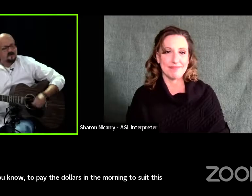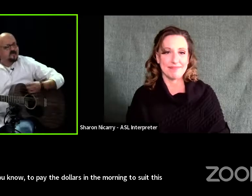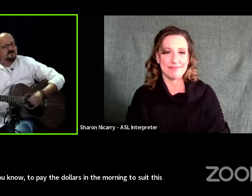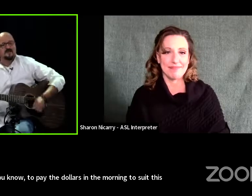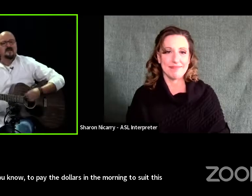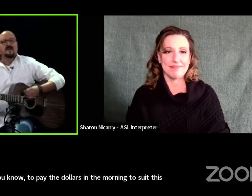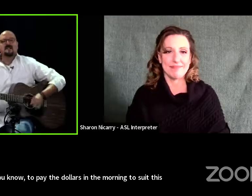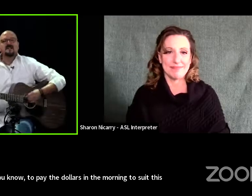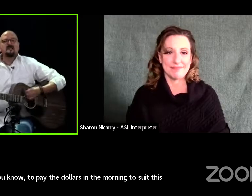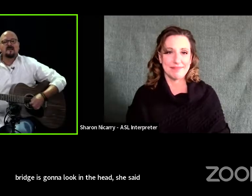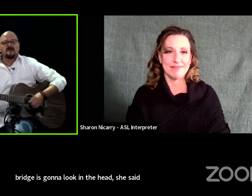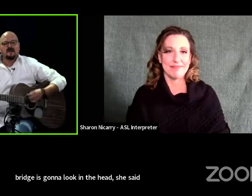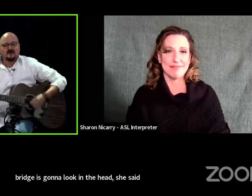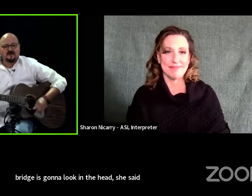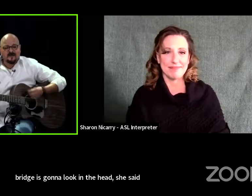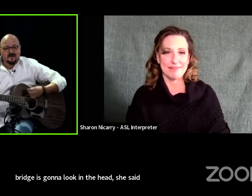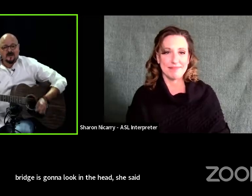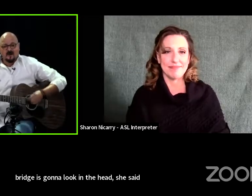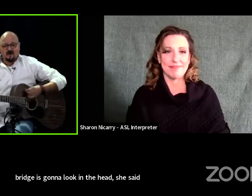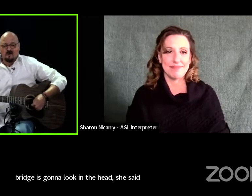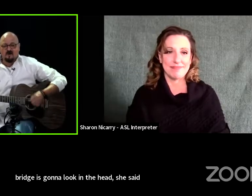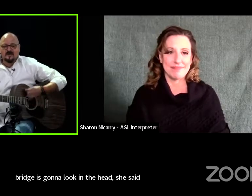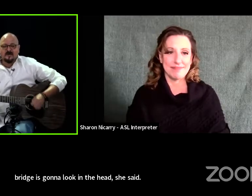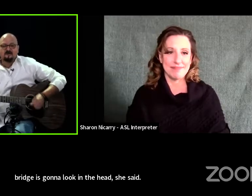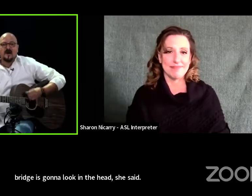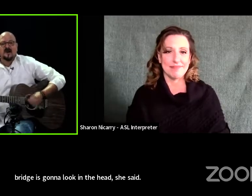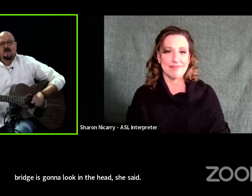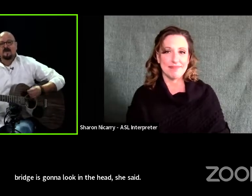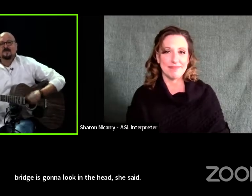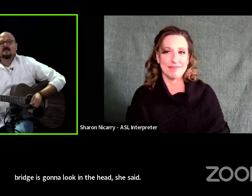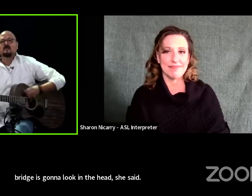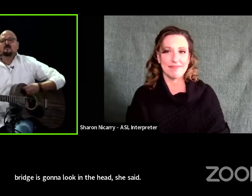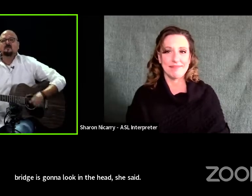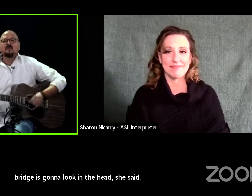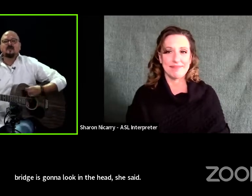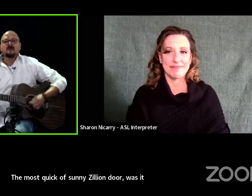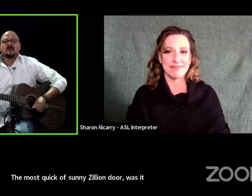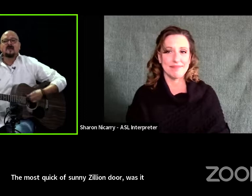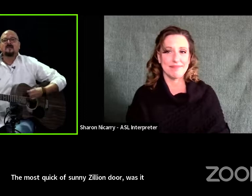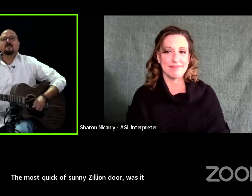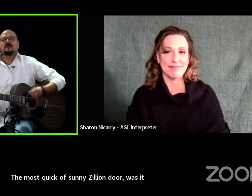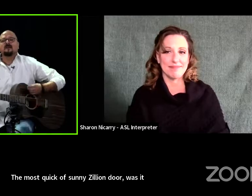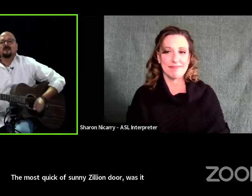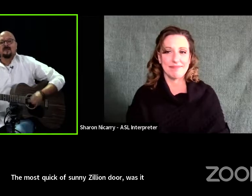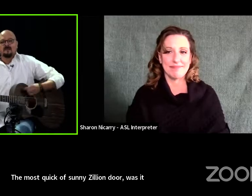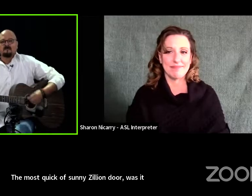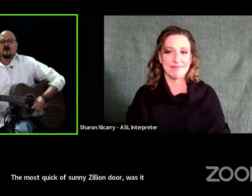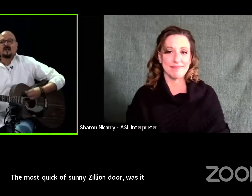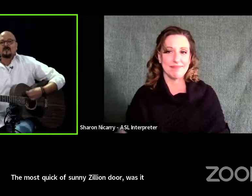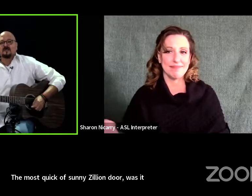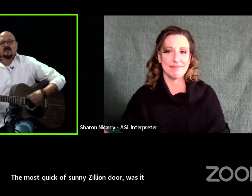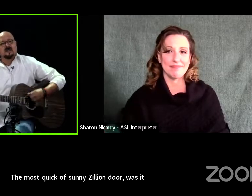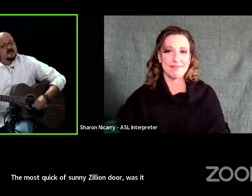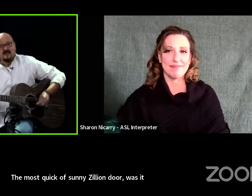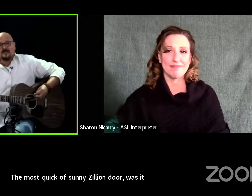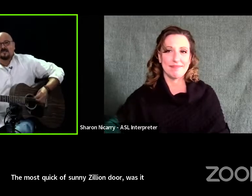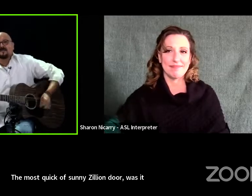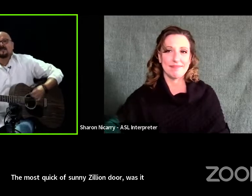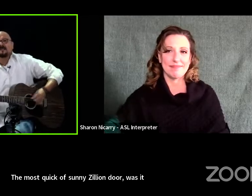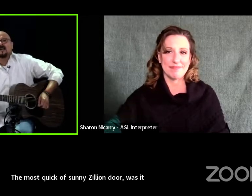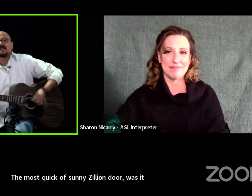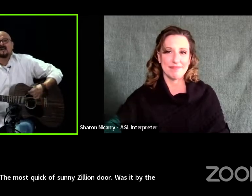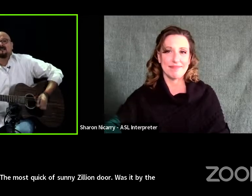sacamos cuentas me sales debiendo. ¿Cómo has de pagarme tanto sufrimiento? Por eso te